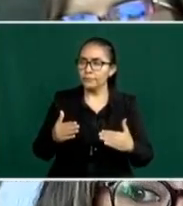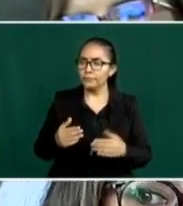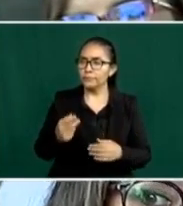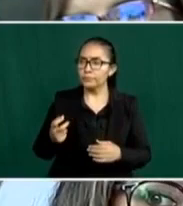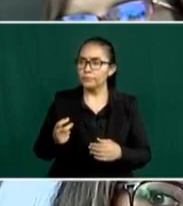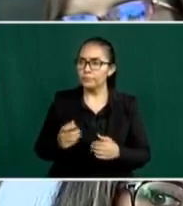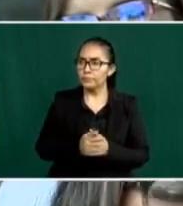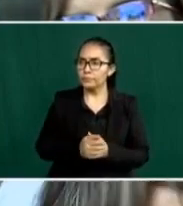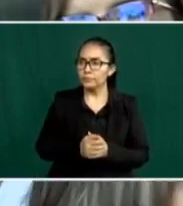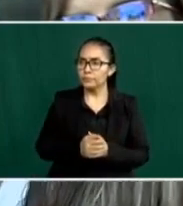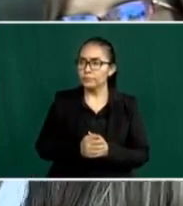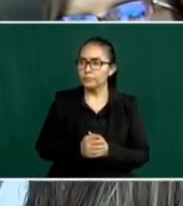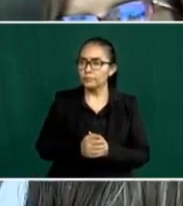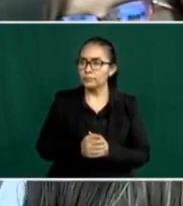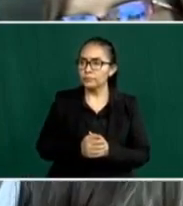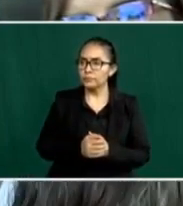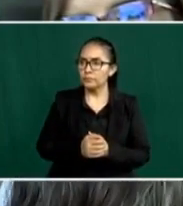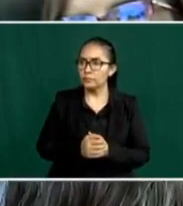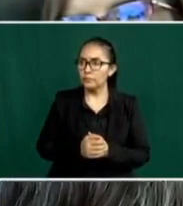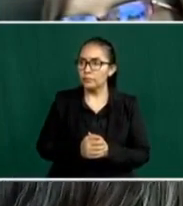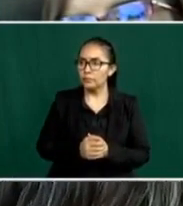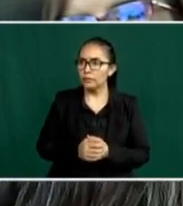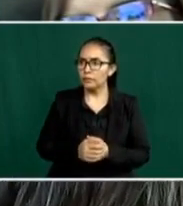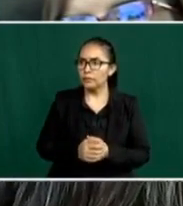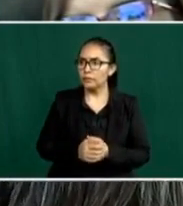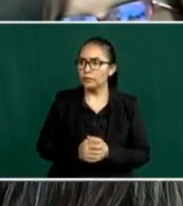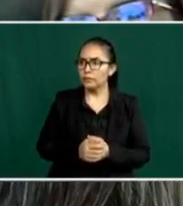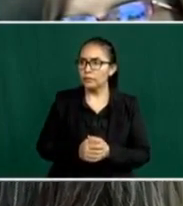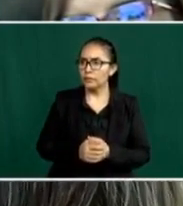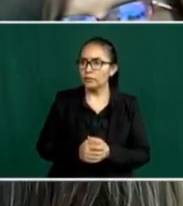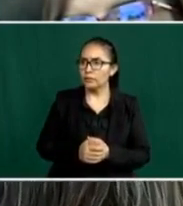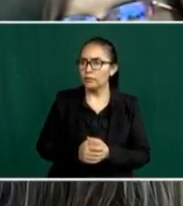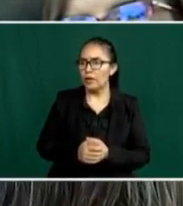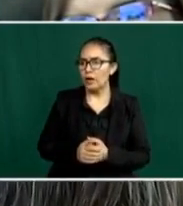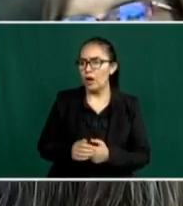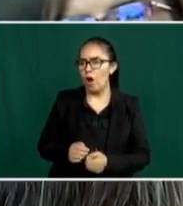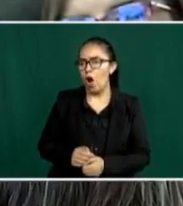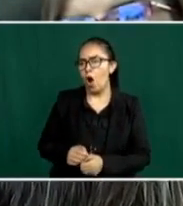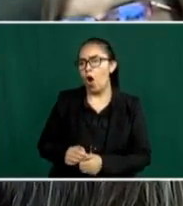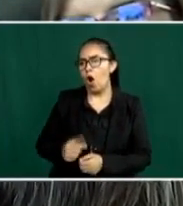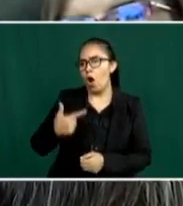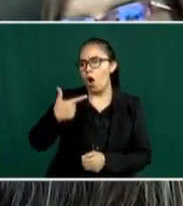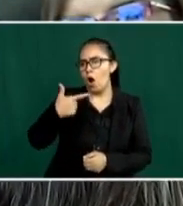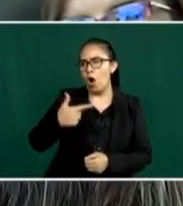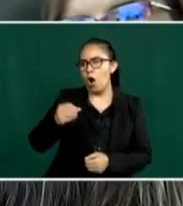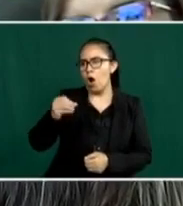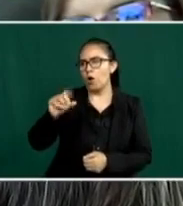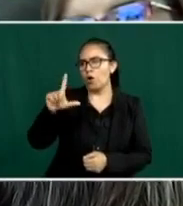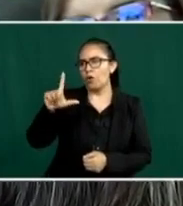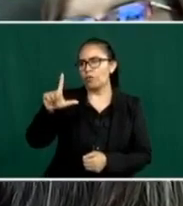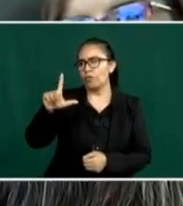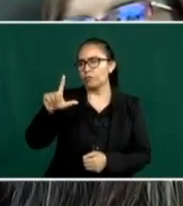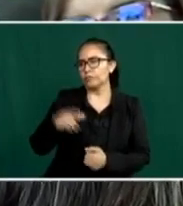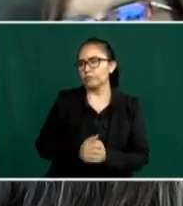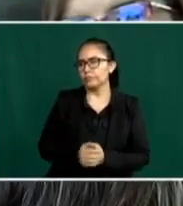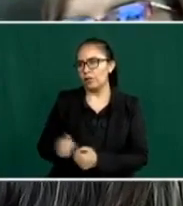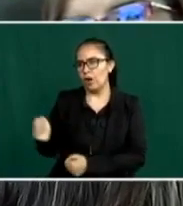construido un club de golf. Y estas tierras le pertenecen al